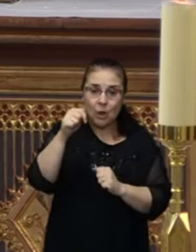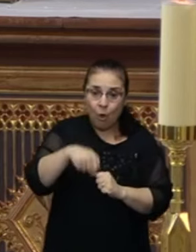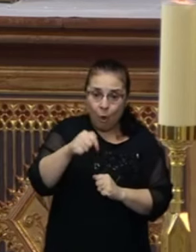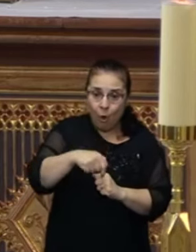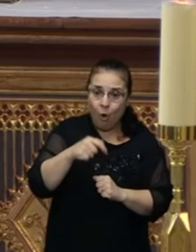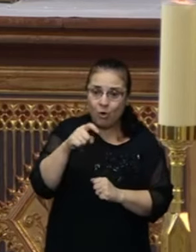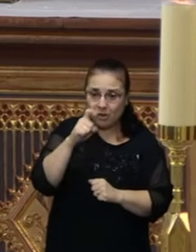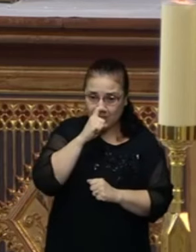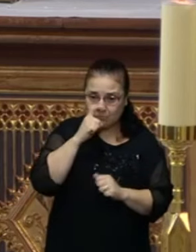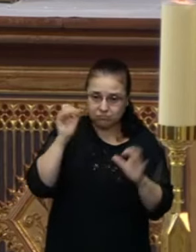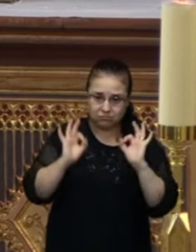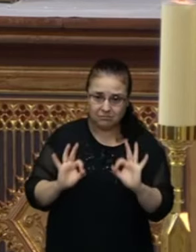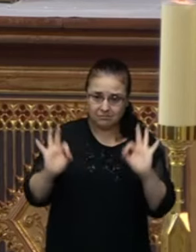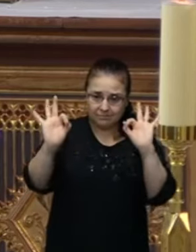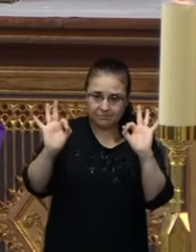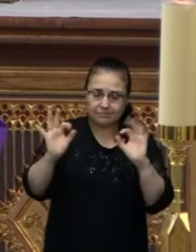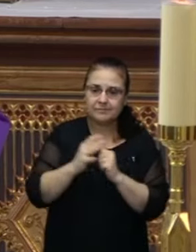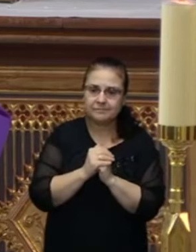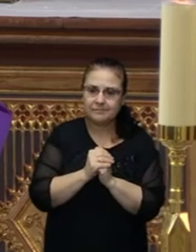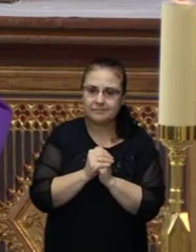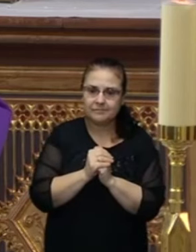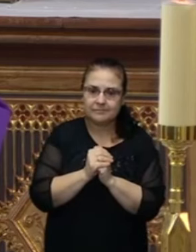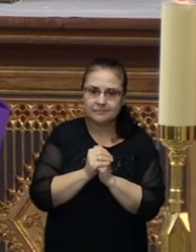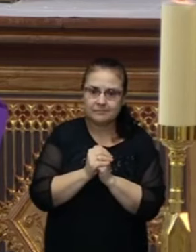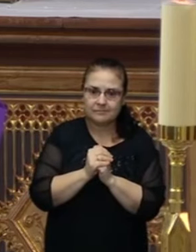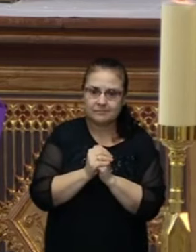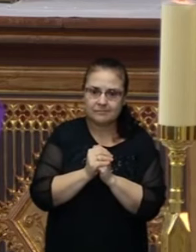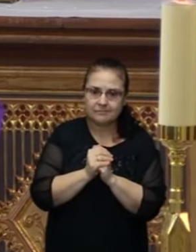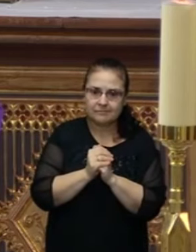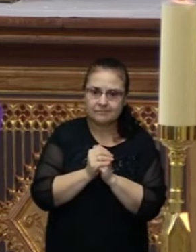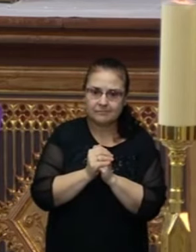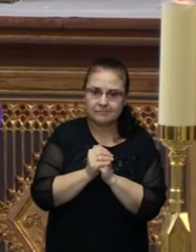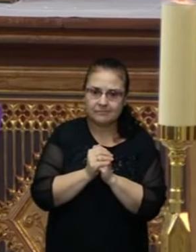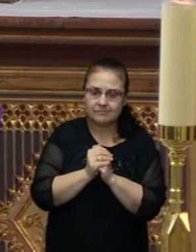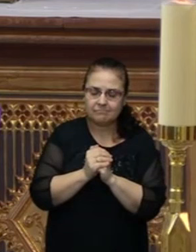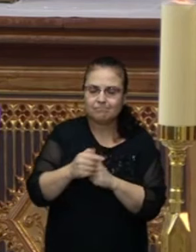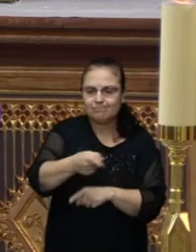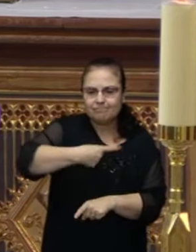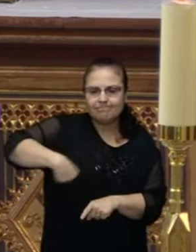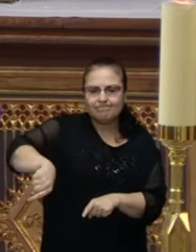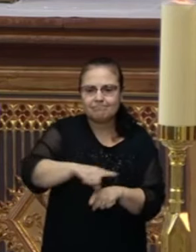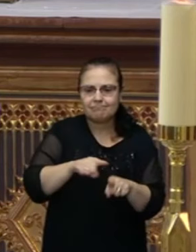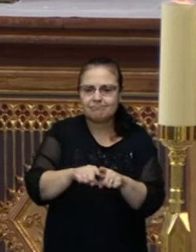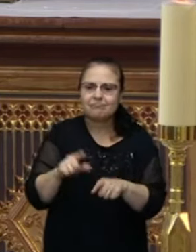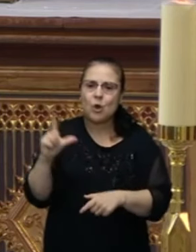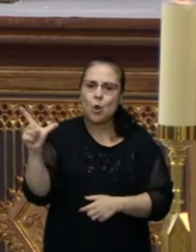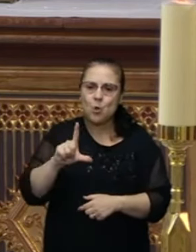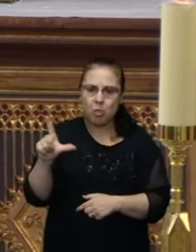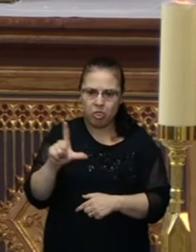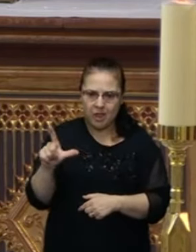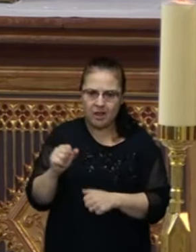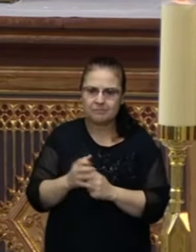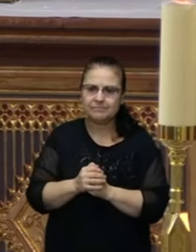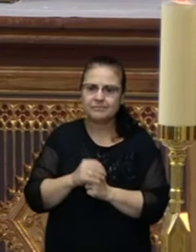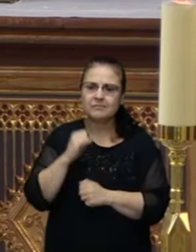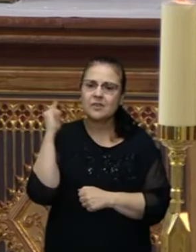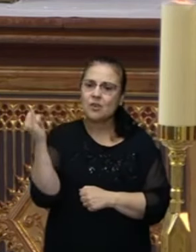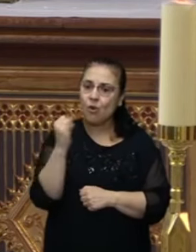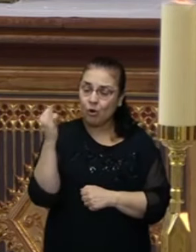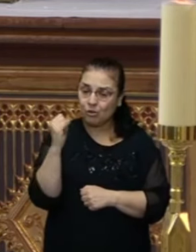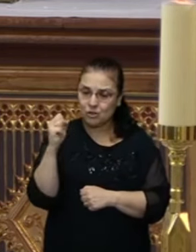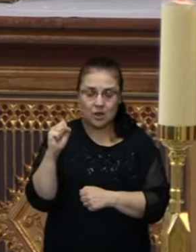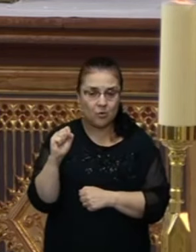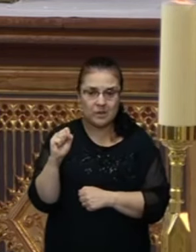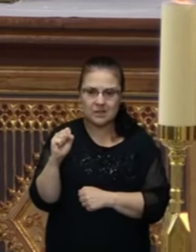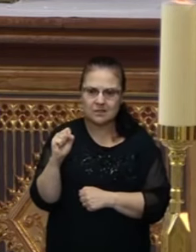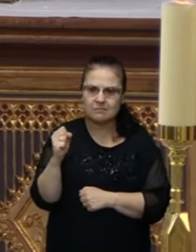Recordamos especialmente en esta Eucaristía a nuestros hermanos Lucía, José Luis